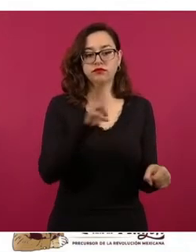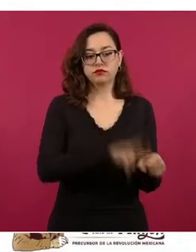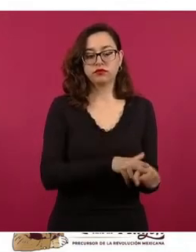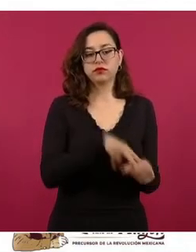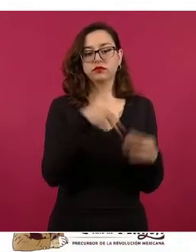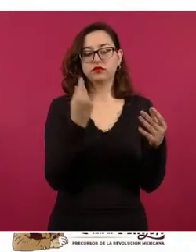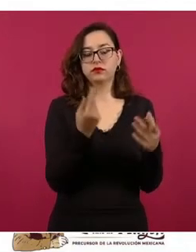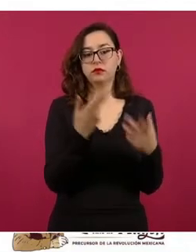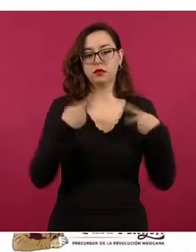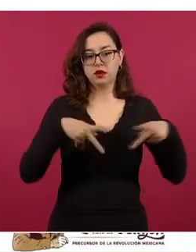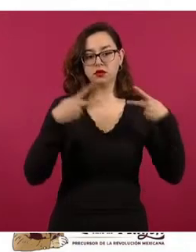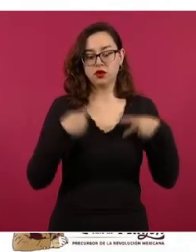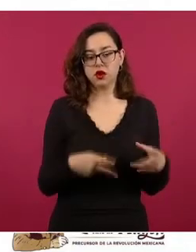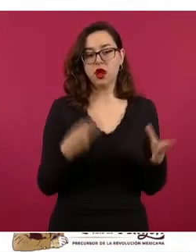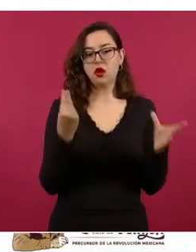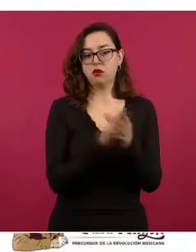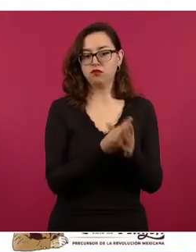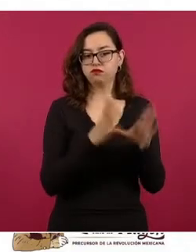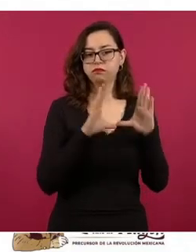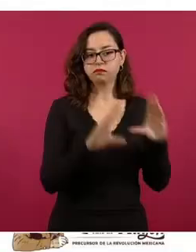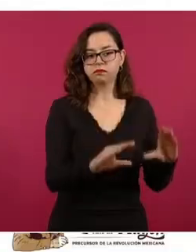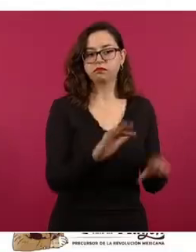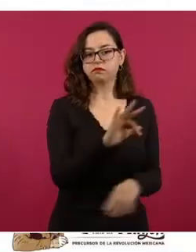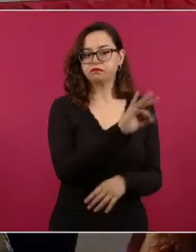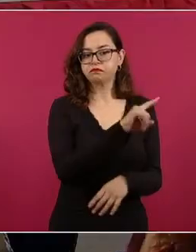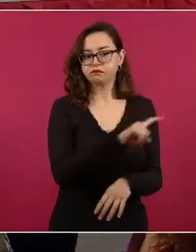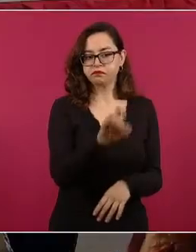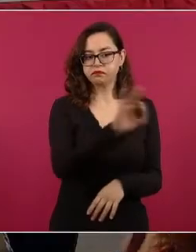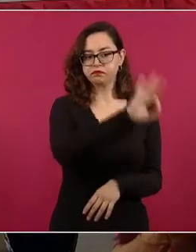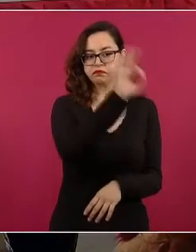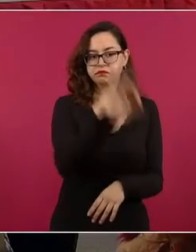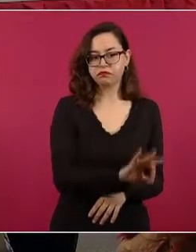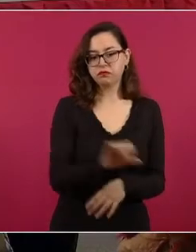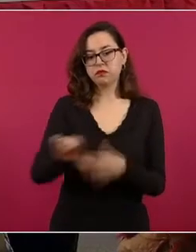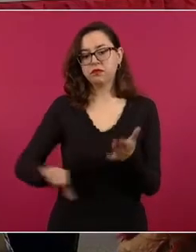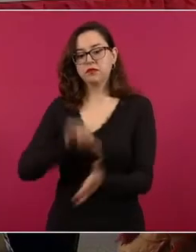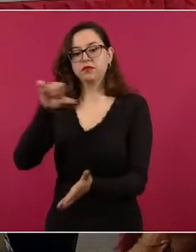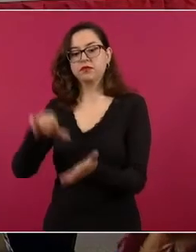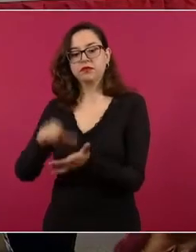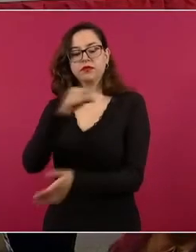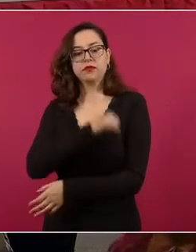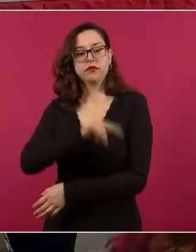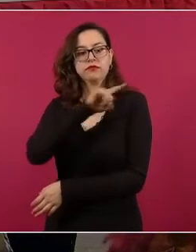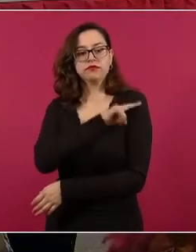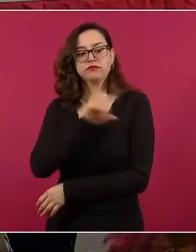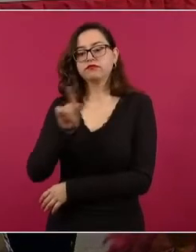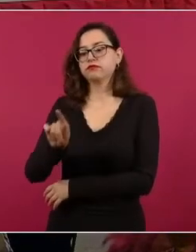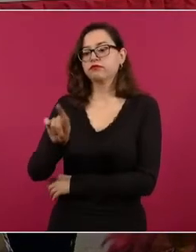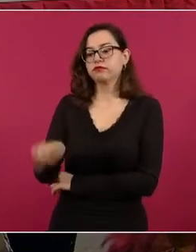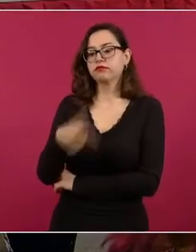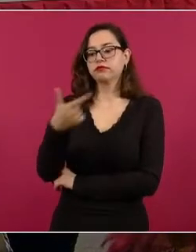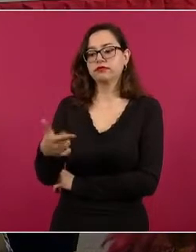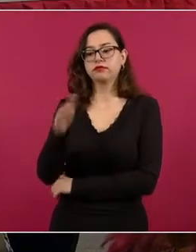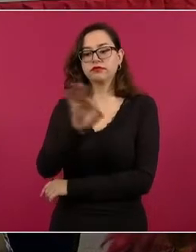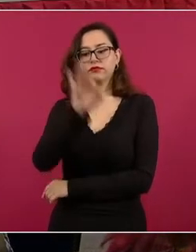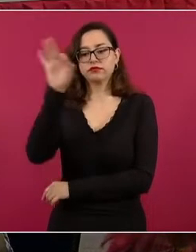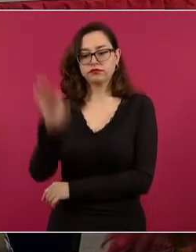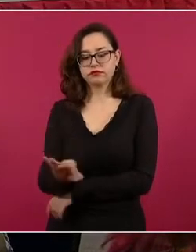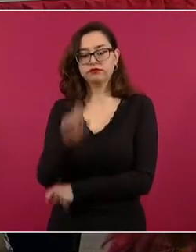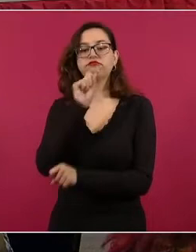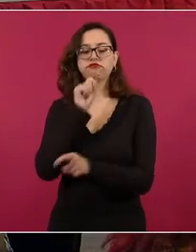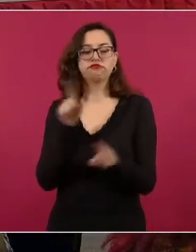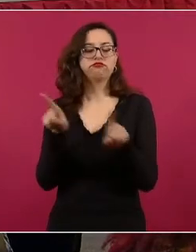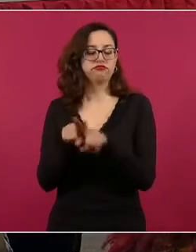sido capacitado y el 77% del personal en centros de salud también ya recibió capacitación sobre el modelo IMSS